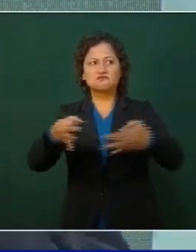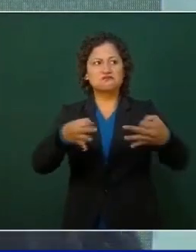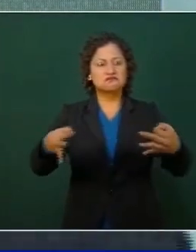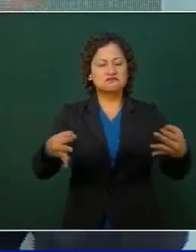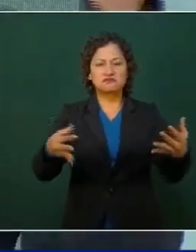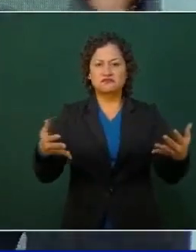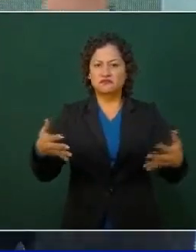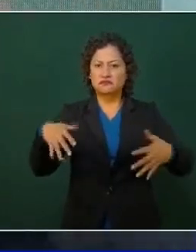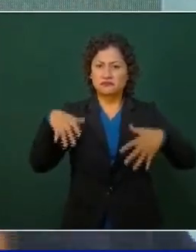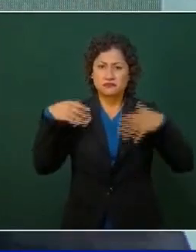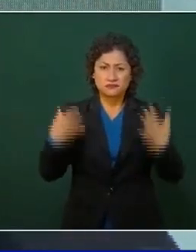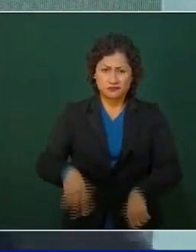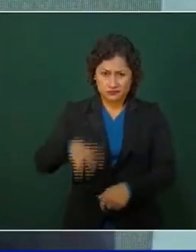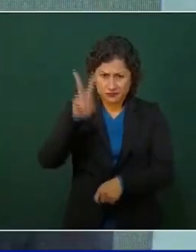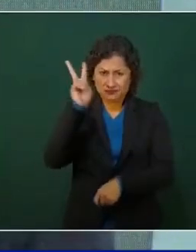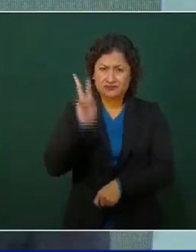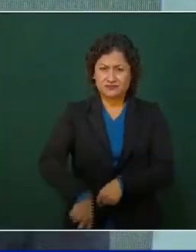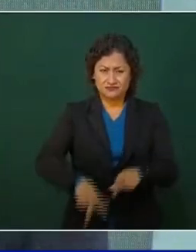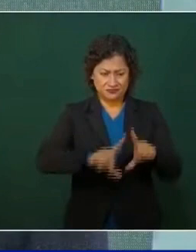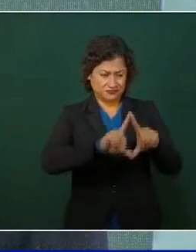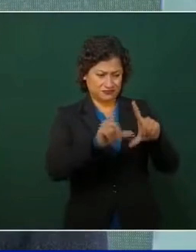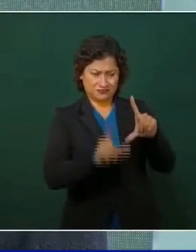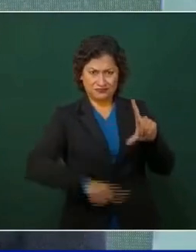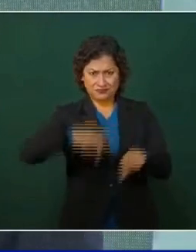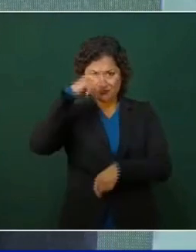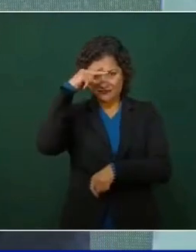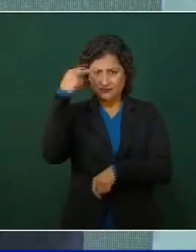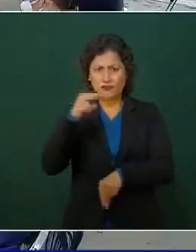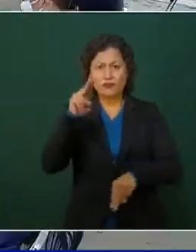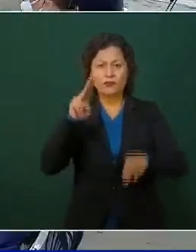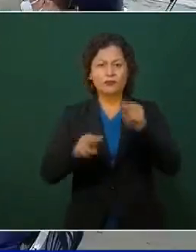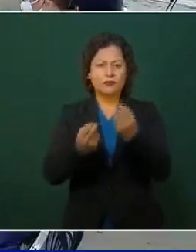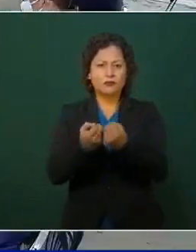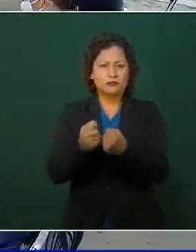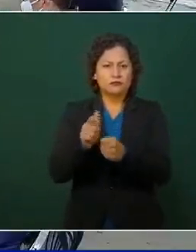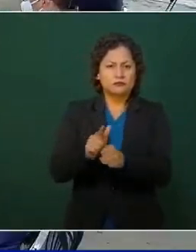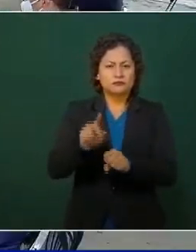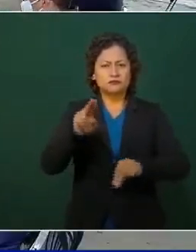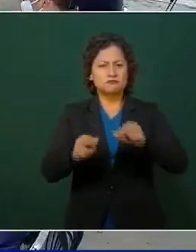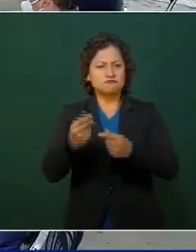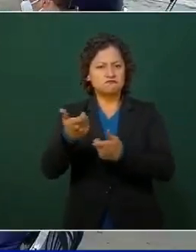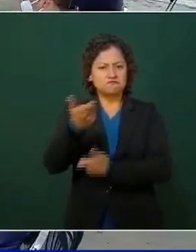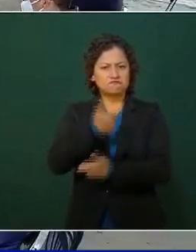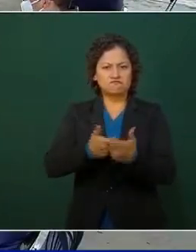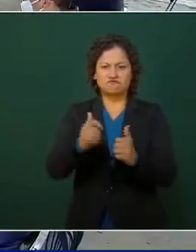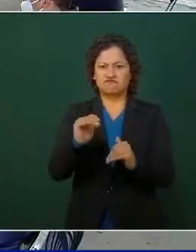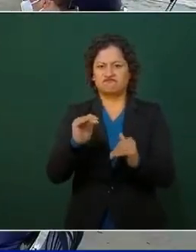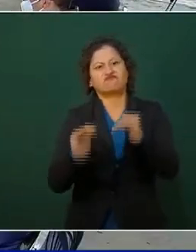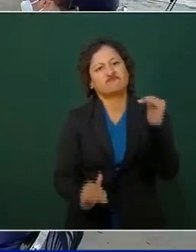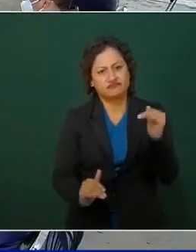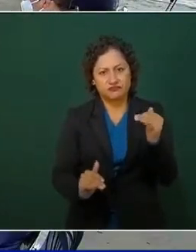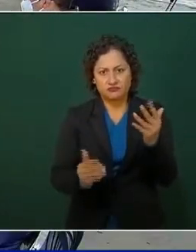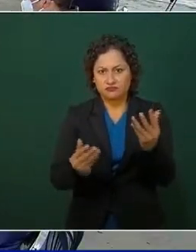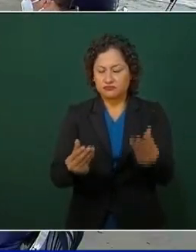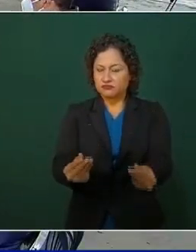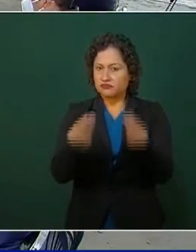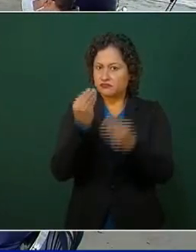una monstruosa desigualdad económica y social. Ayer hablábamos de los datos del salario.